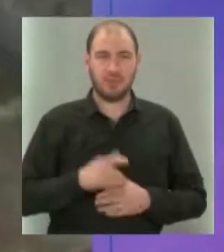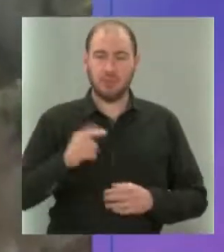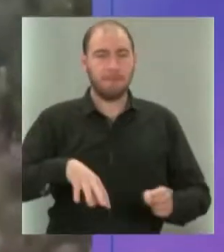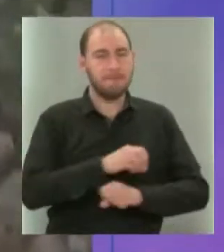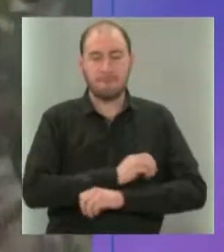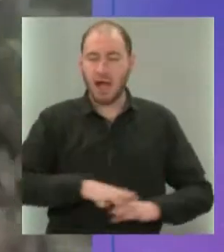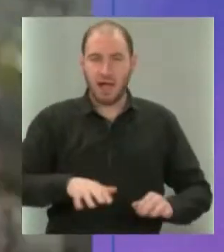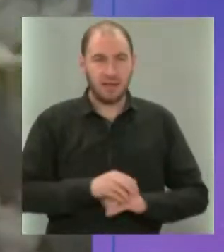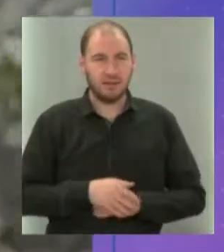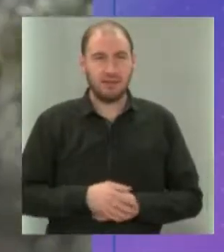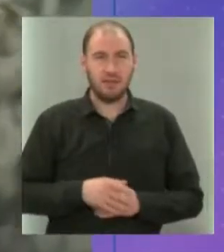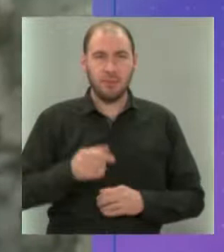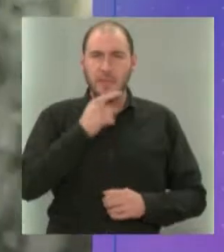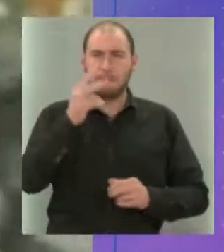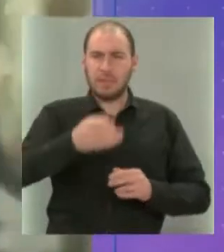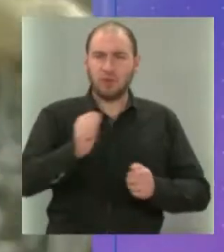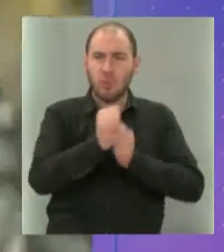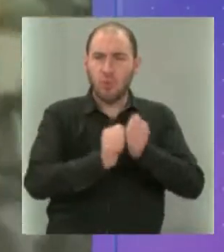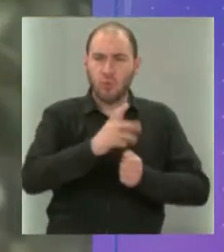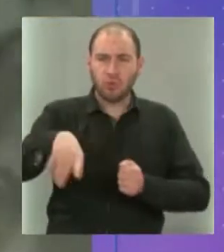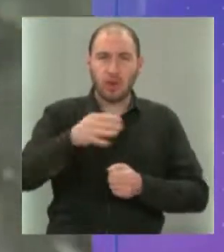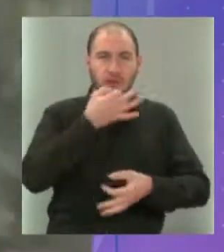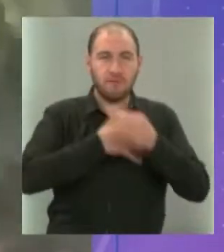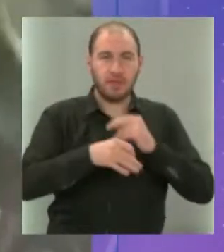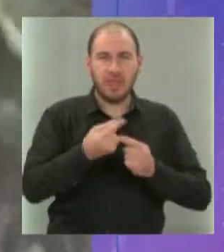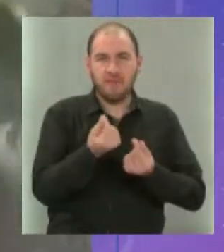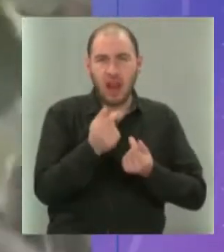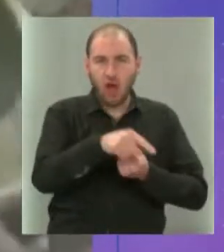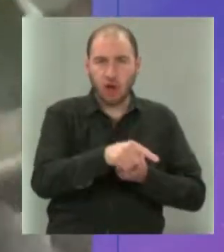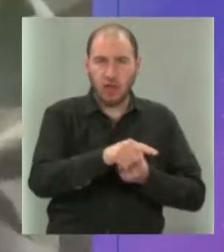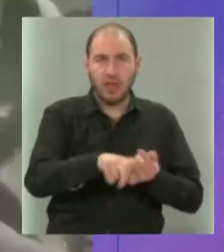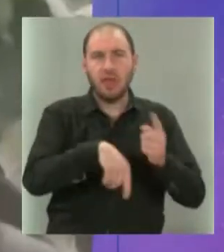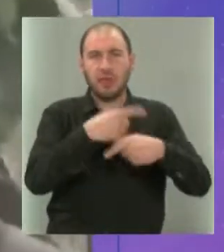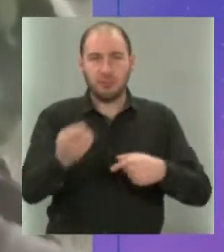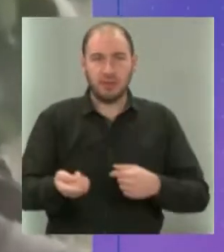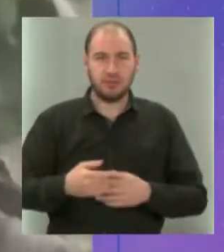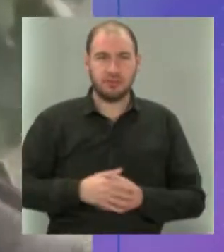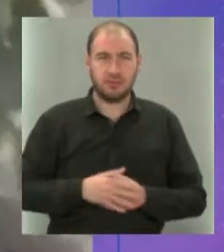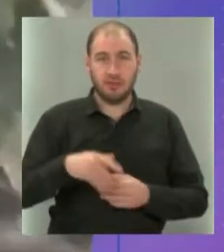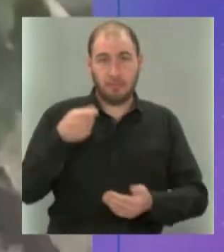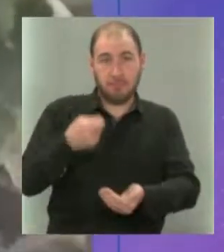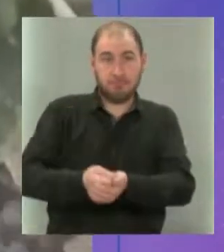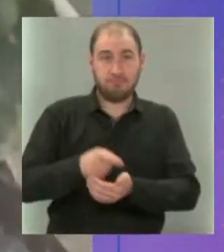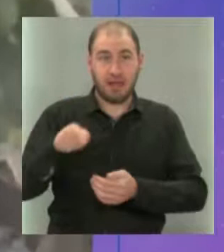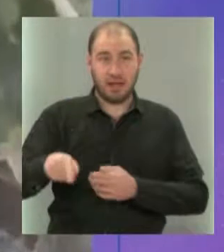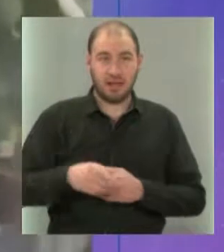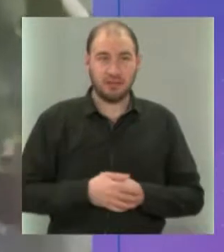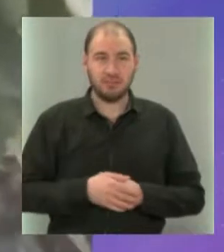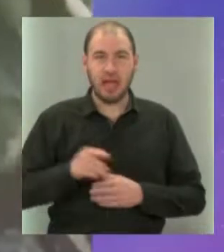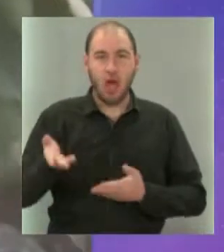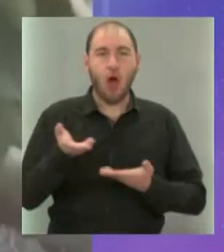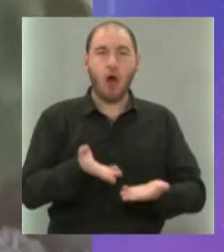terrible encontrarse con productores donde han vendido a un valor y cuando han ido a liquidar se les